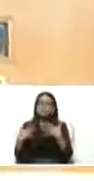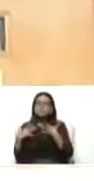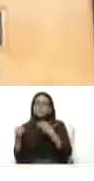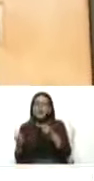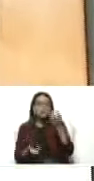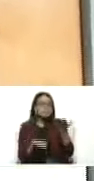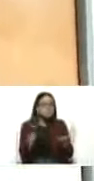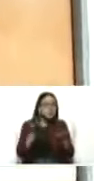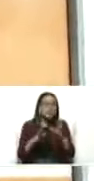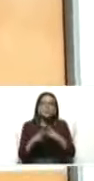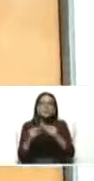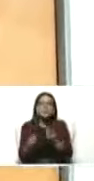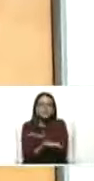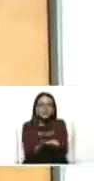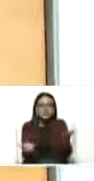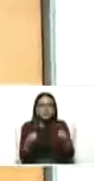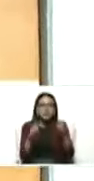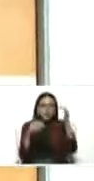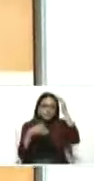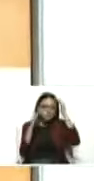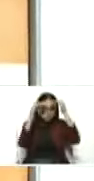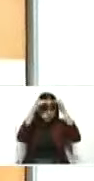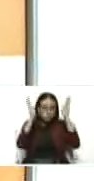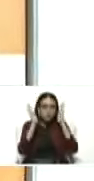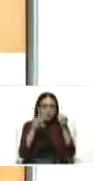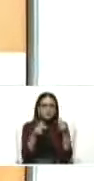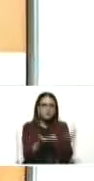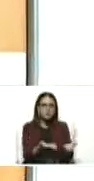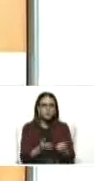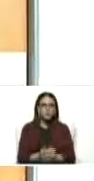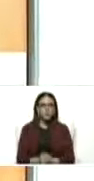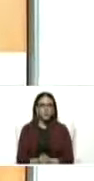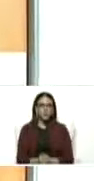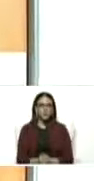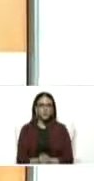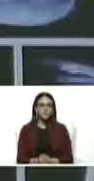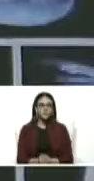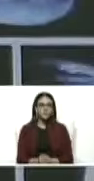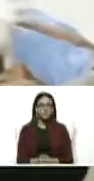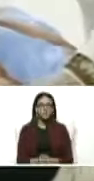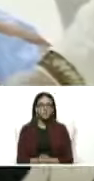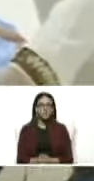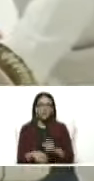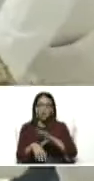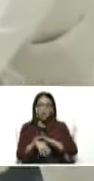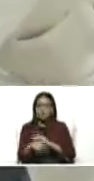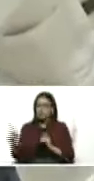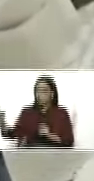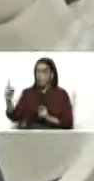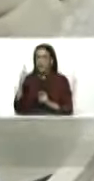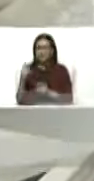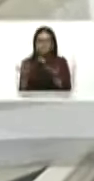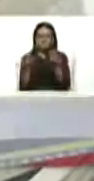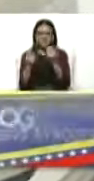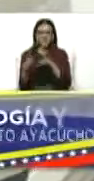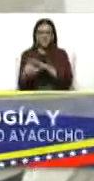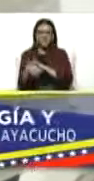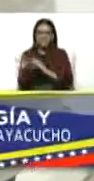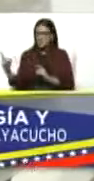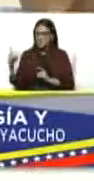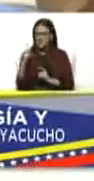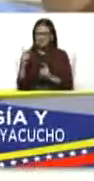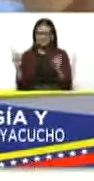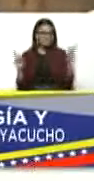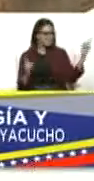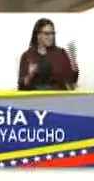Magali, aquí tengo a Yoscani La Rosa, doctora, y el doctor